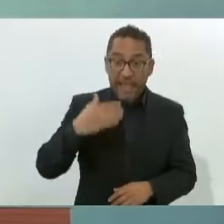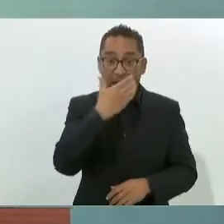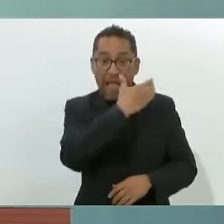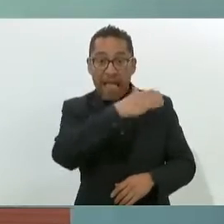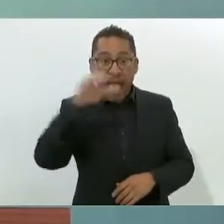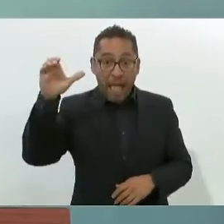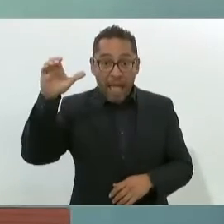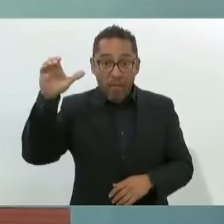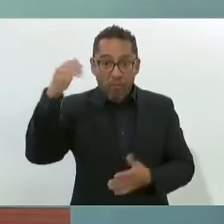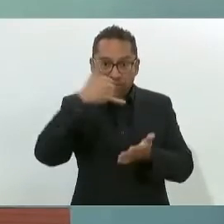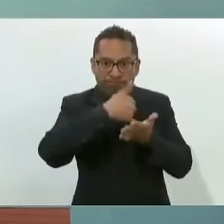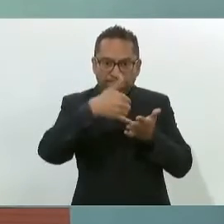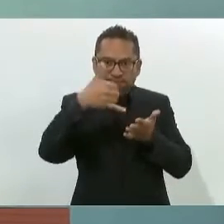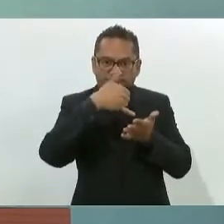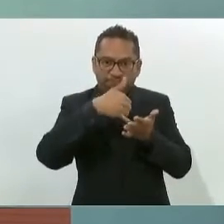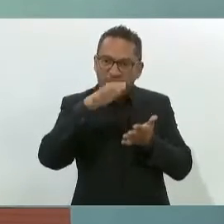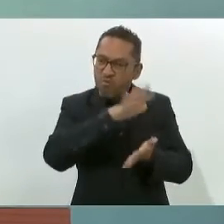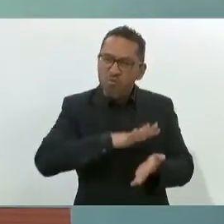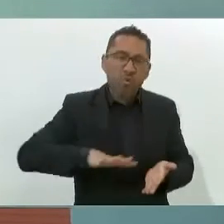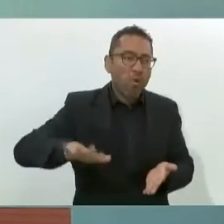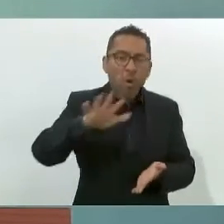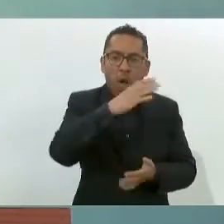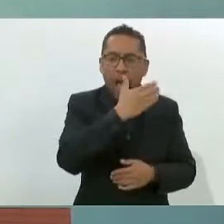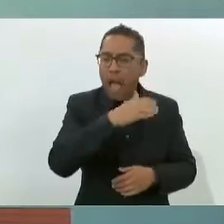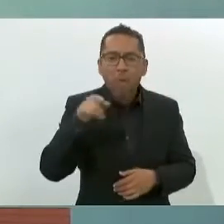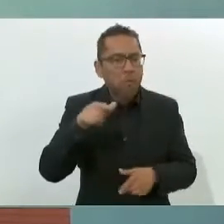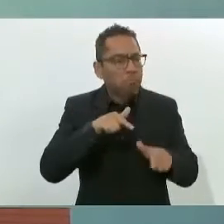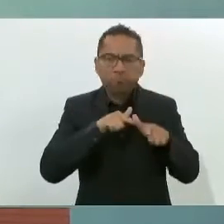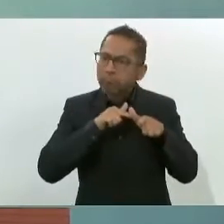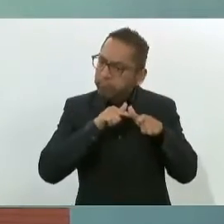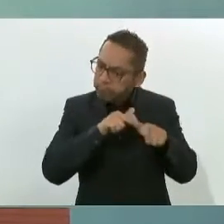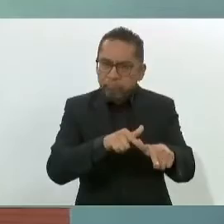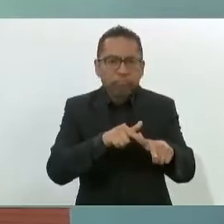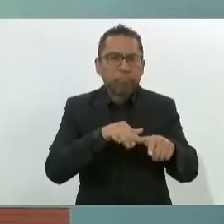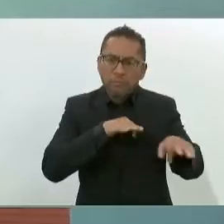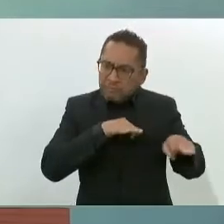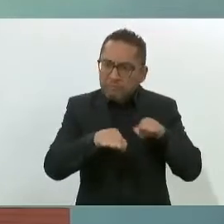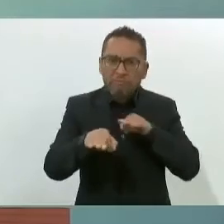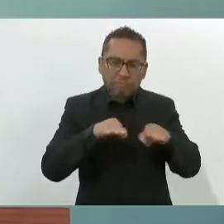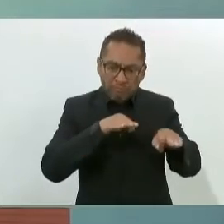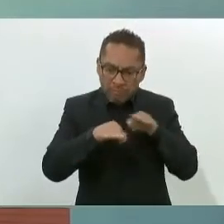el campo, siguió produciendo.